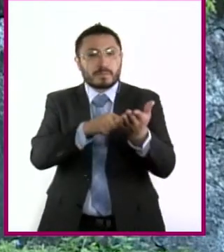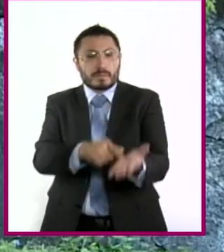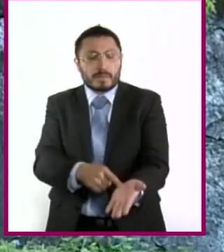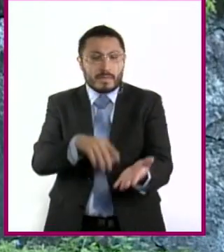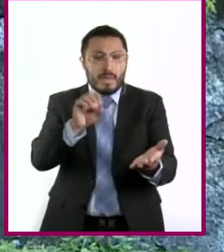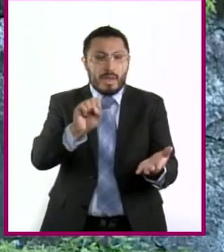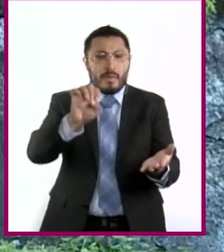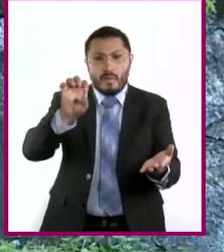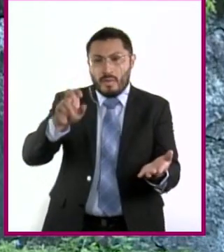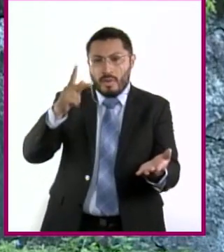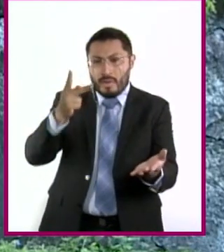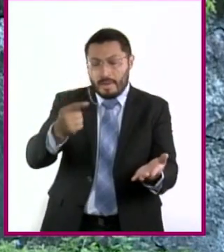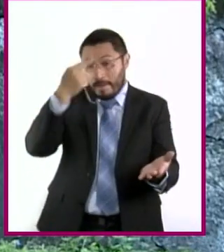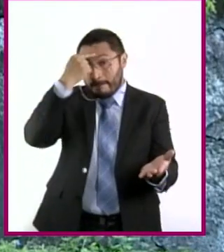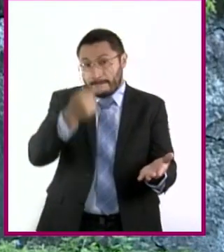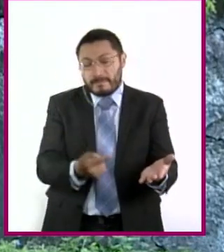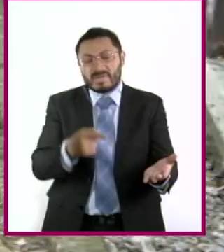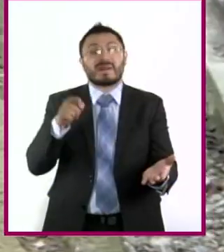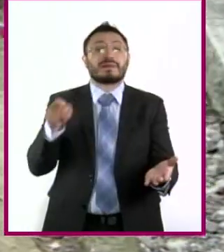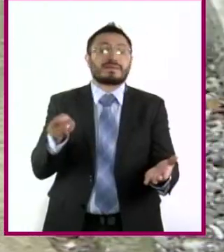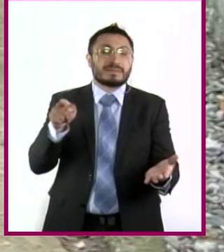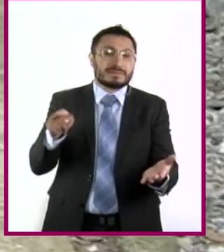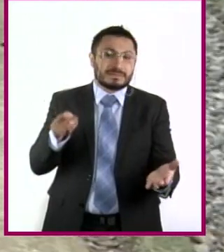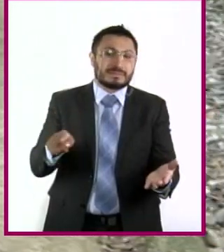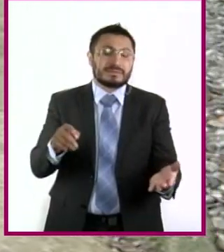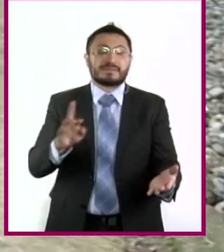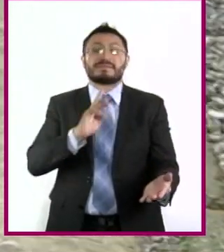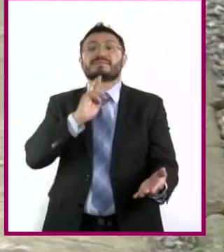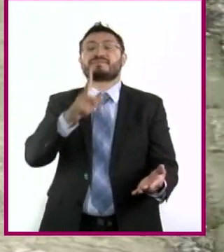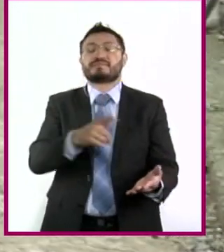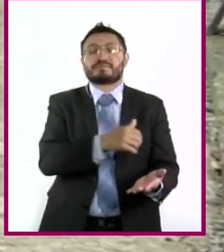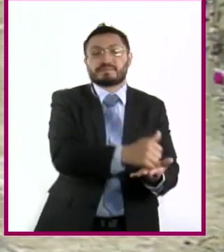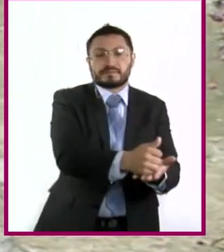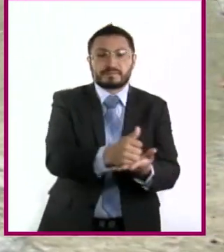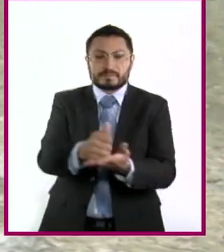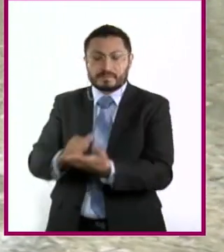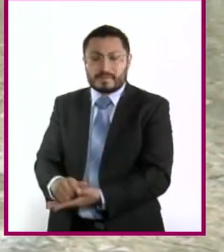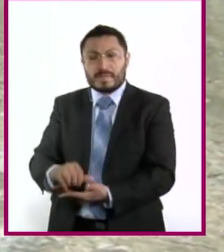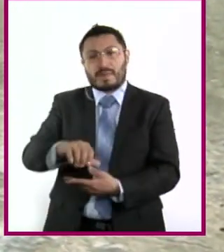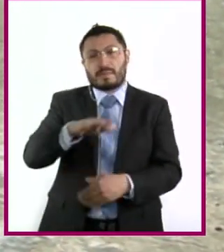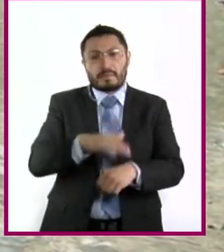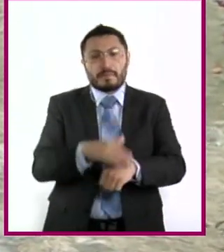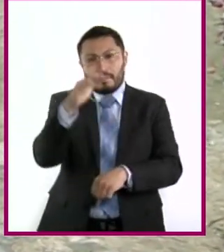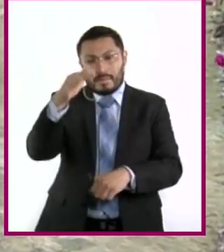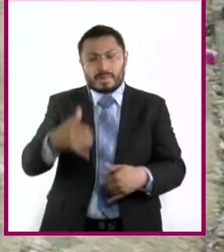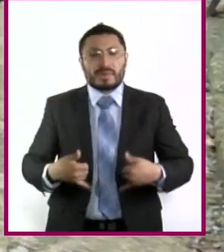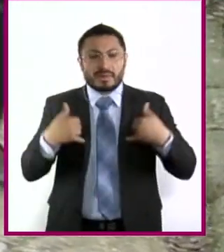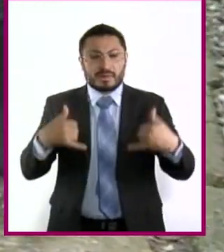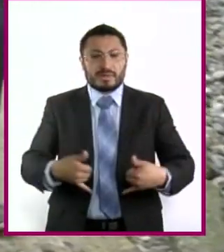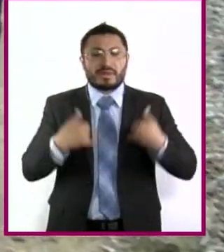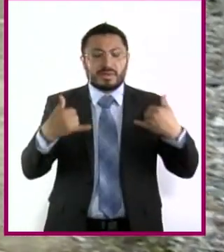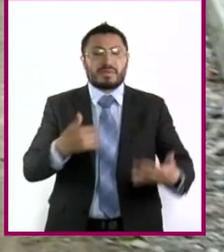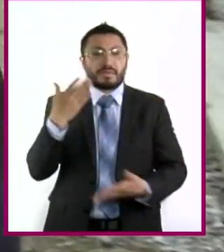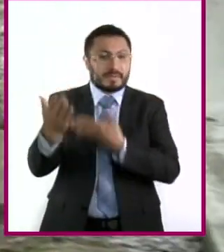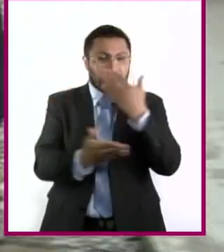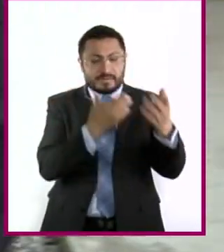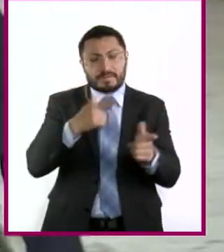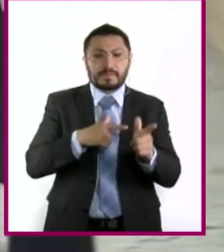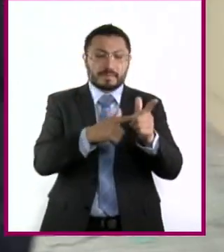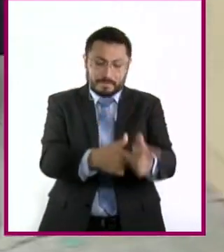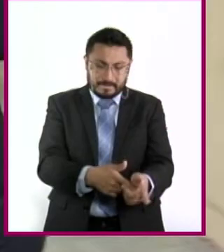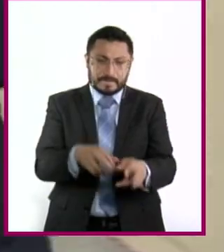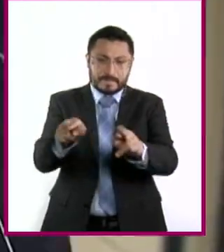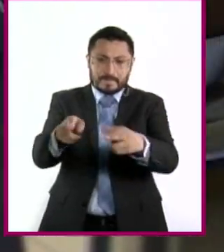Educación Pública para que pueda mejorar la cobertura y otros jóvenes puedan también estar recibiendo ese